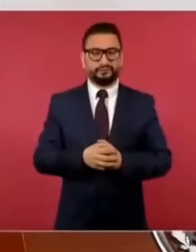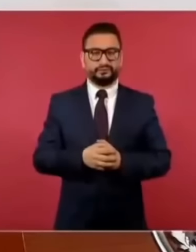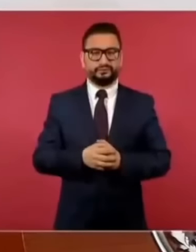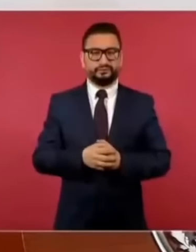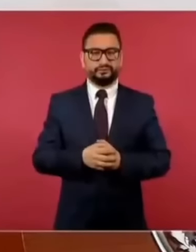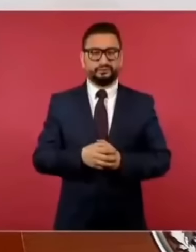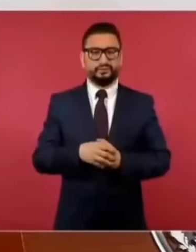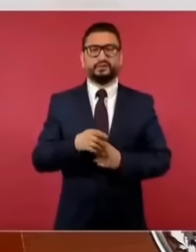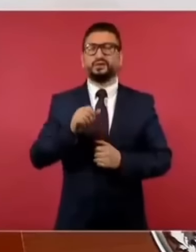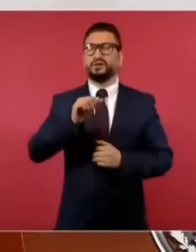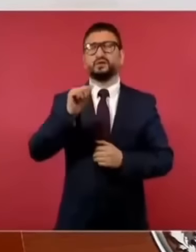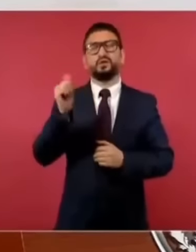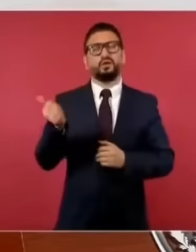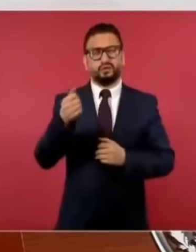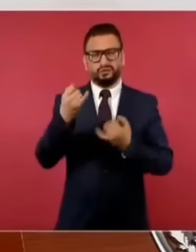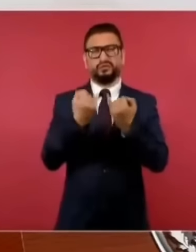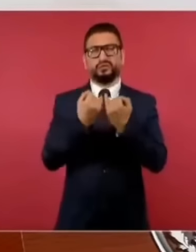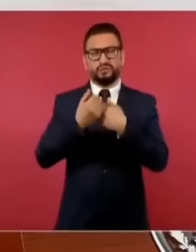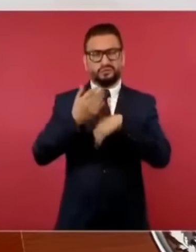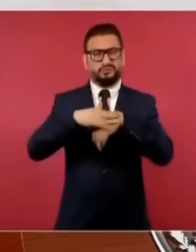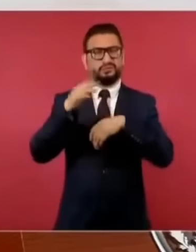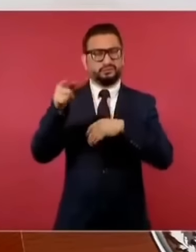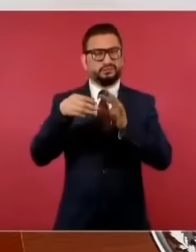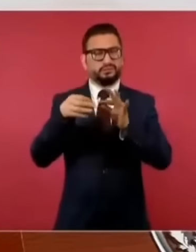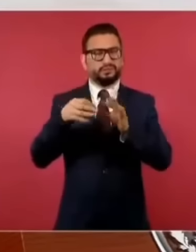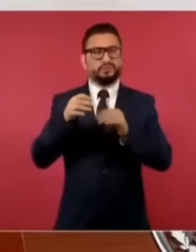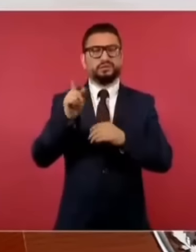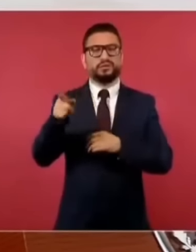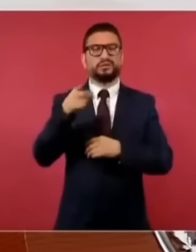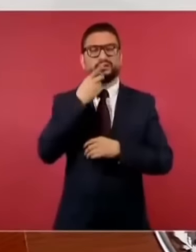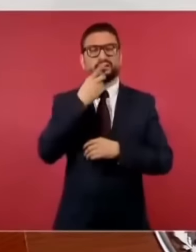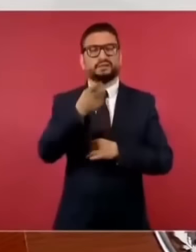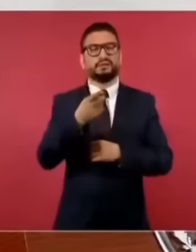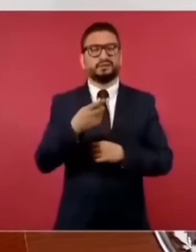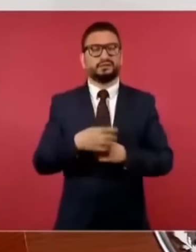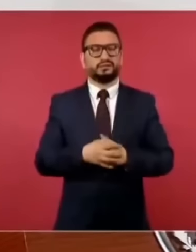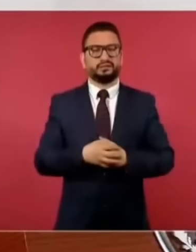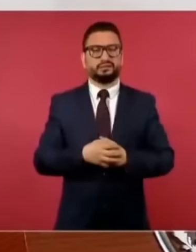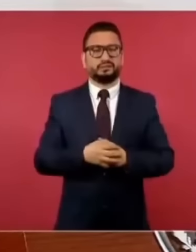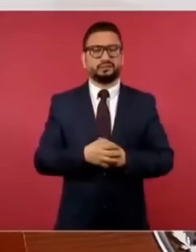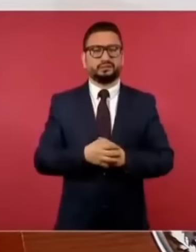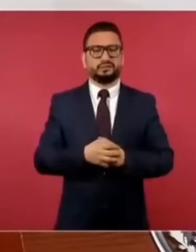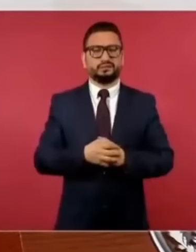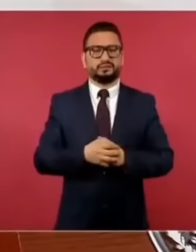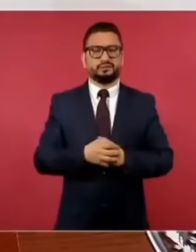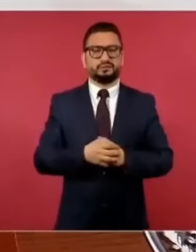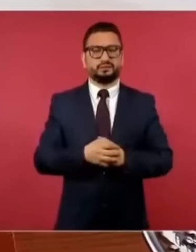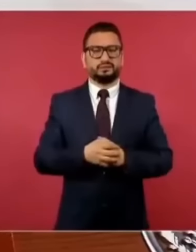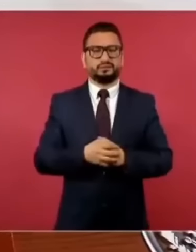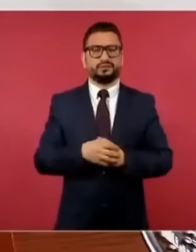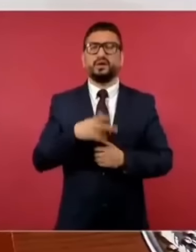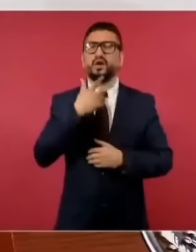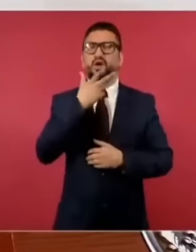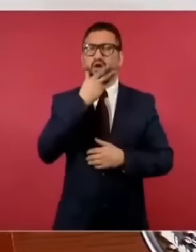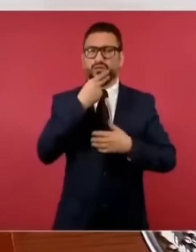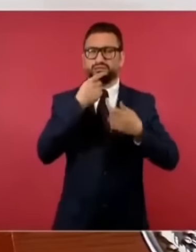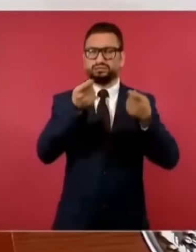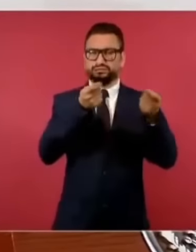también lo otro y a lo mejor más lo que dijo el